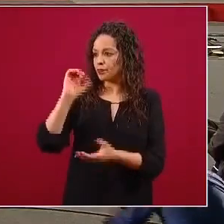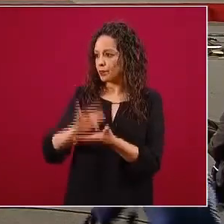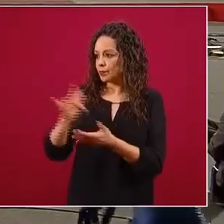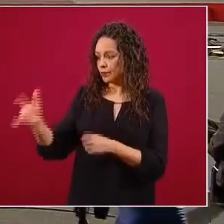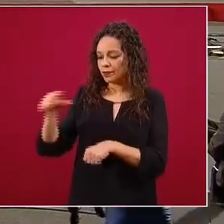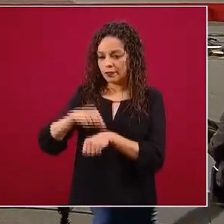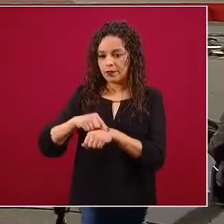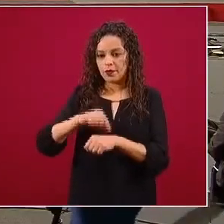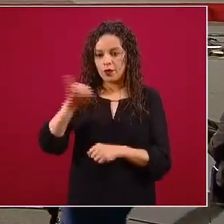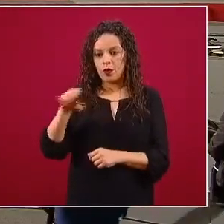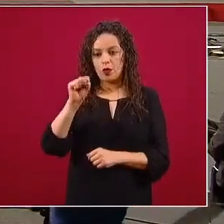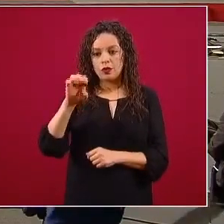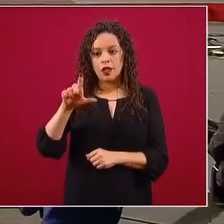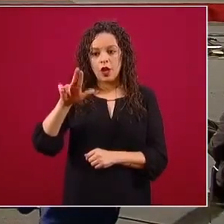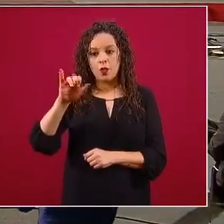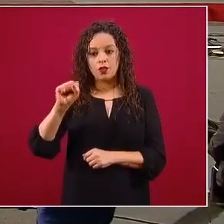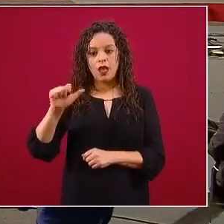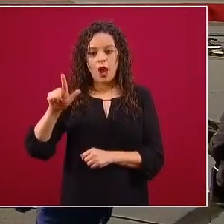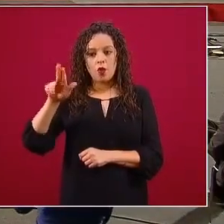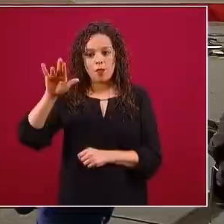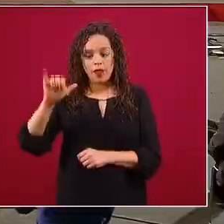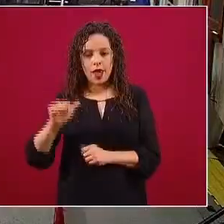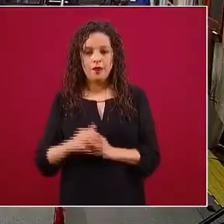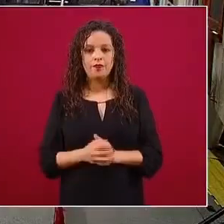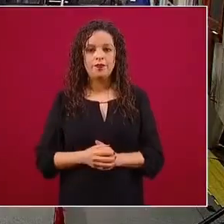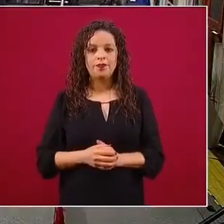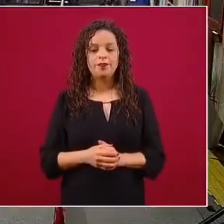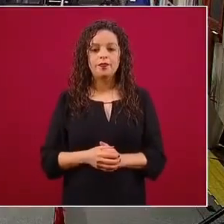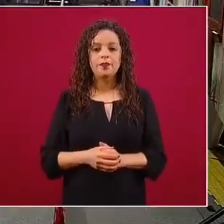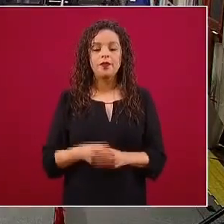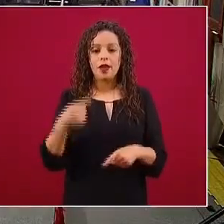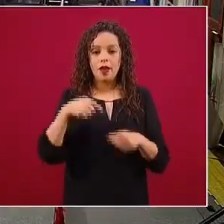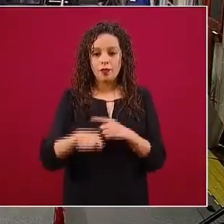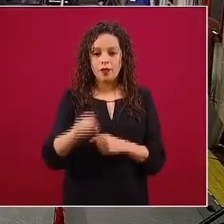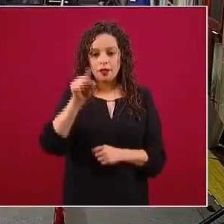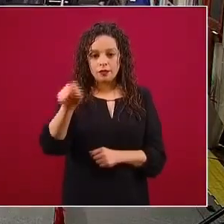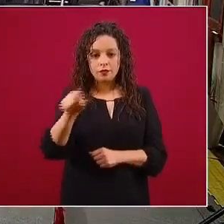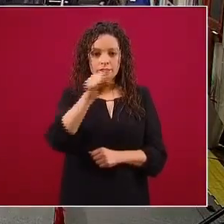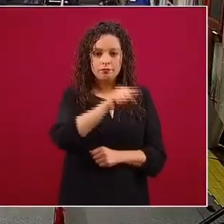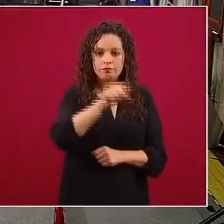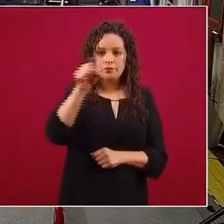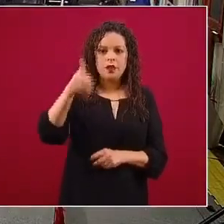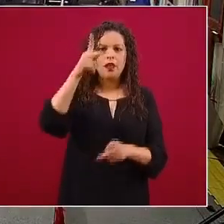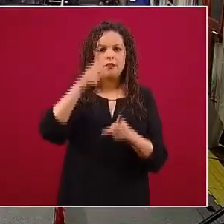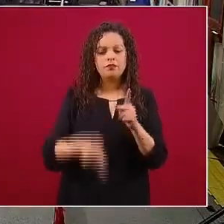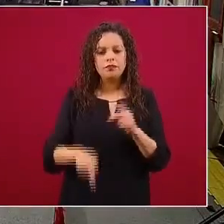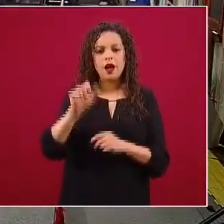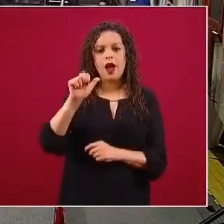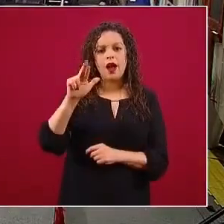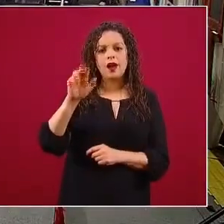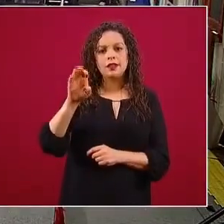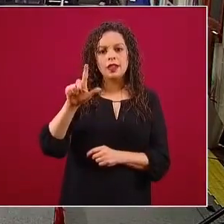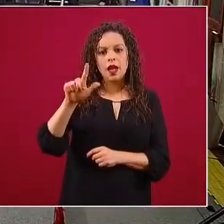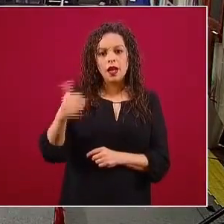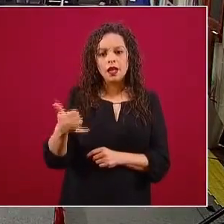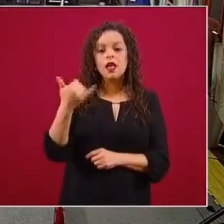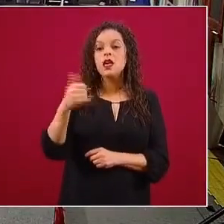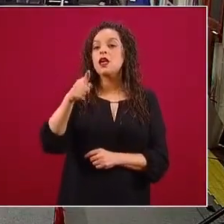Vamos a abrir con usted, y quedó pendiente Araceli Aranday y Carlos también. Ahí está Carlos, exacto.